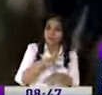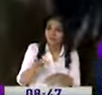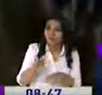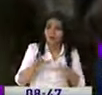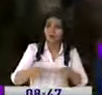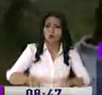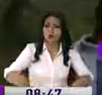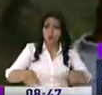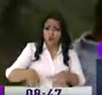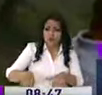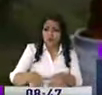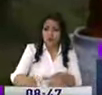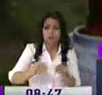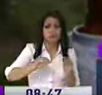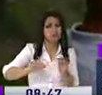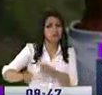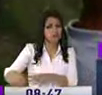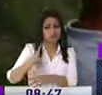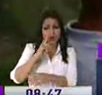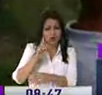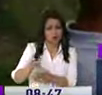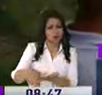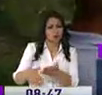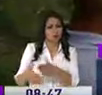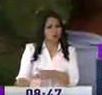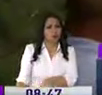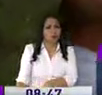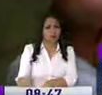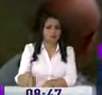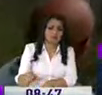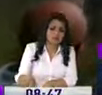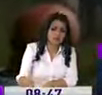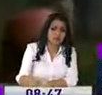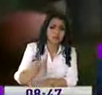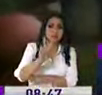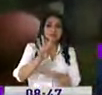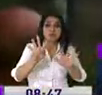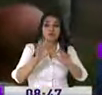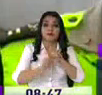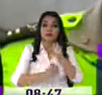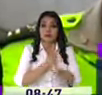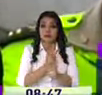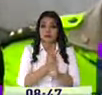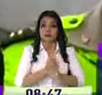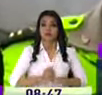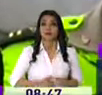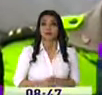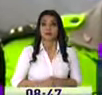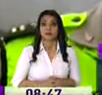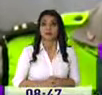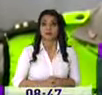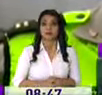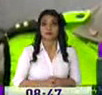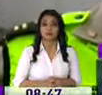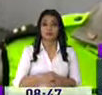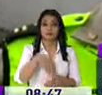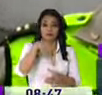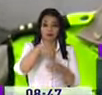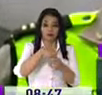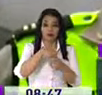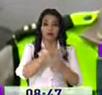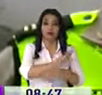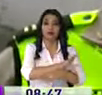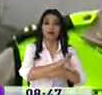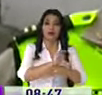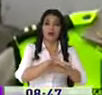zanja estaba el cuerpo de un hombre de aproximadamente 29 años de edad. El interior de una finca, dos ciudadanos se